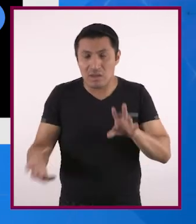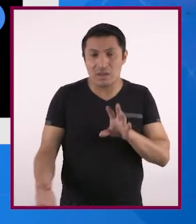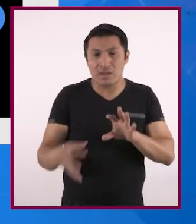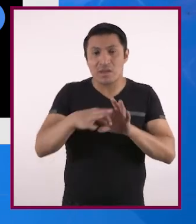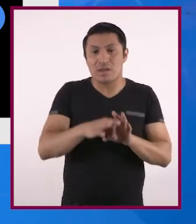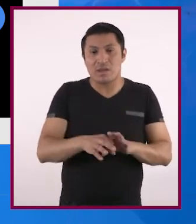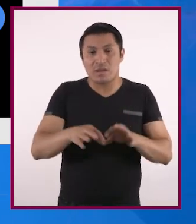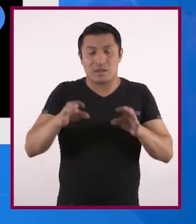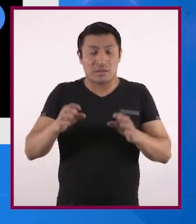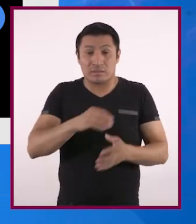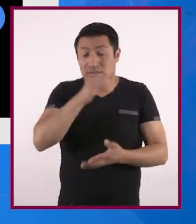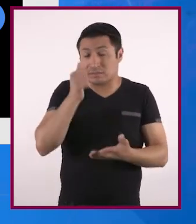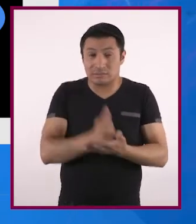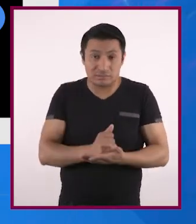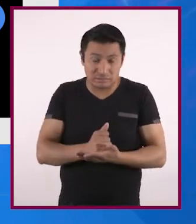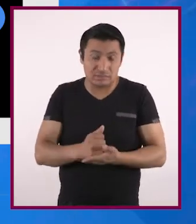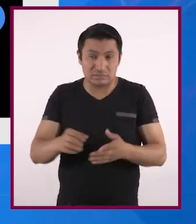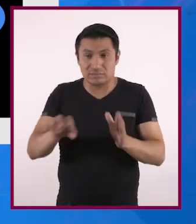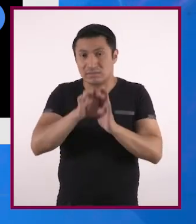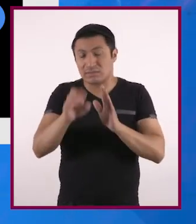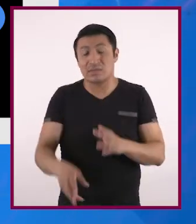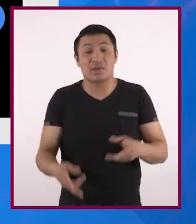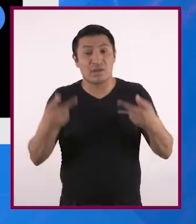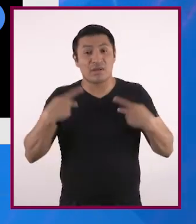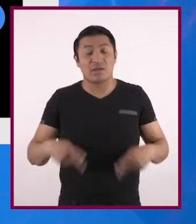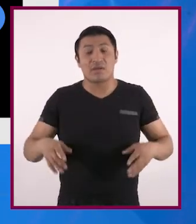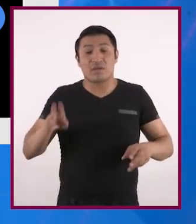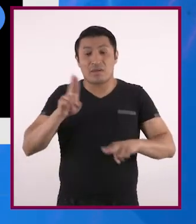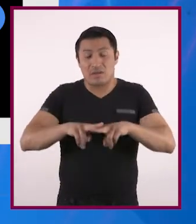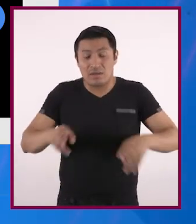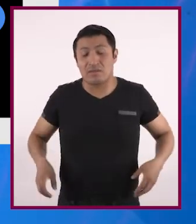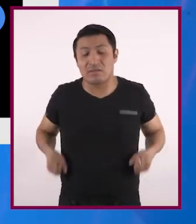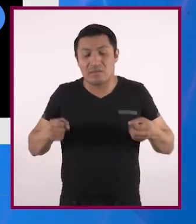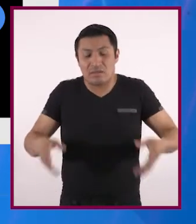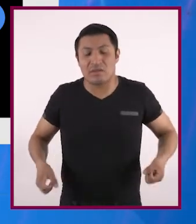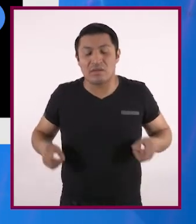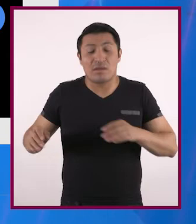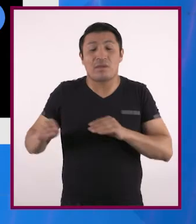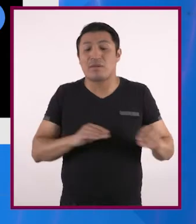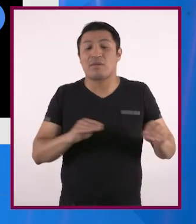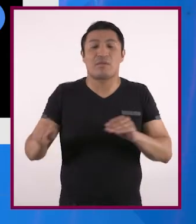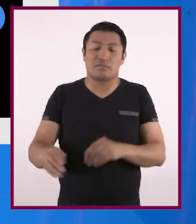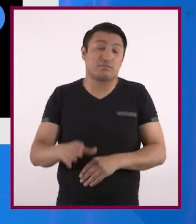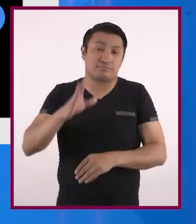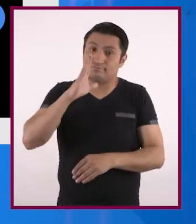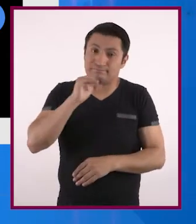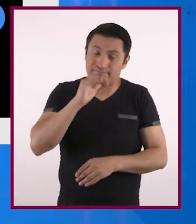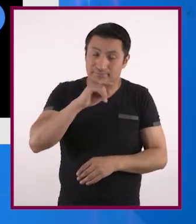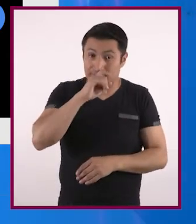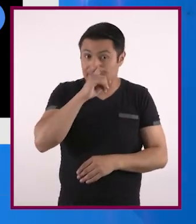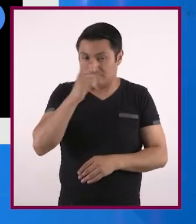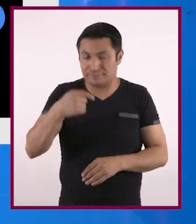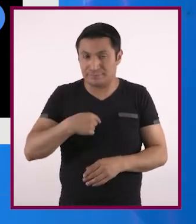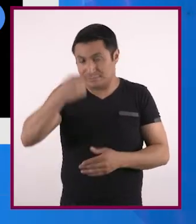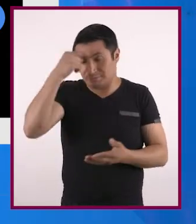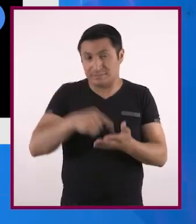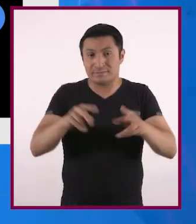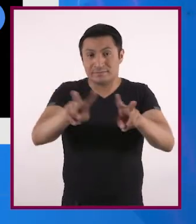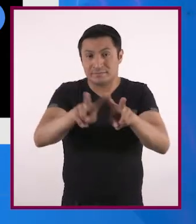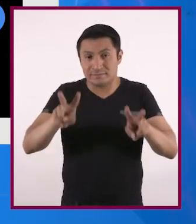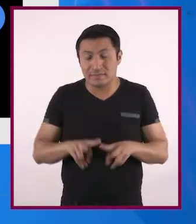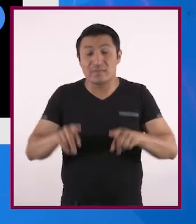a la infraestructura urbana que impide, por ejemplo, que personas en silla de ruedas se muevan, habiten. Entonces, yo hablaría más bien de